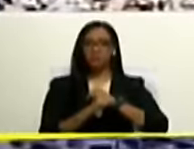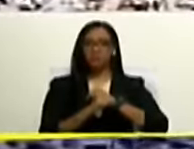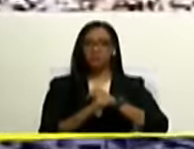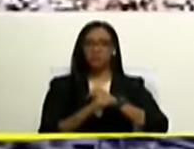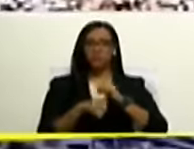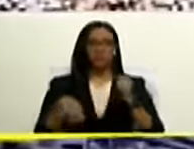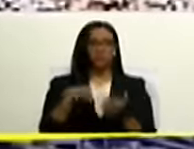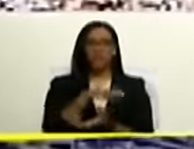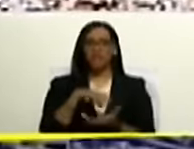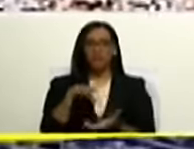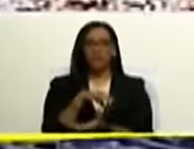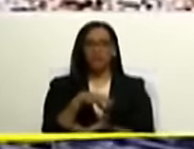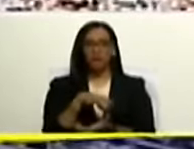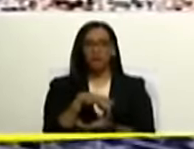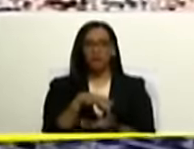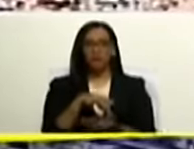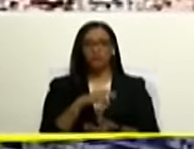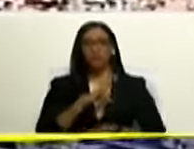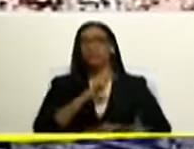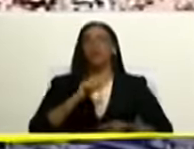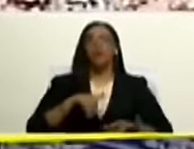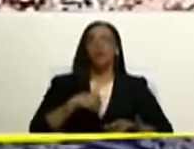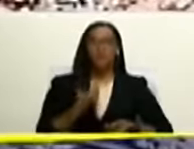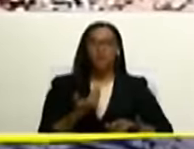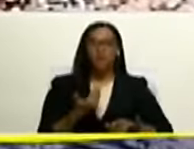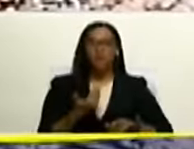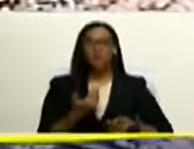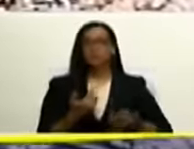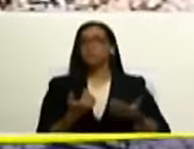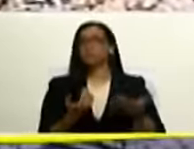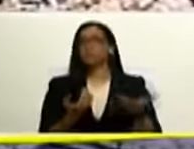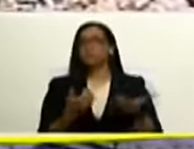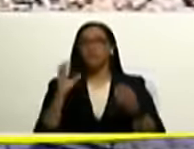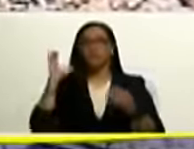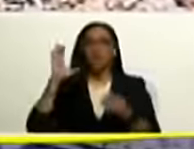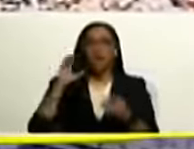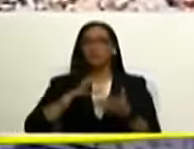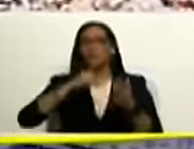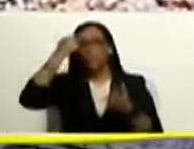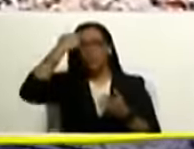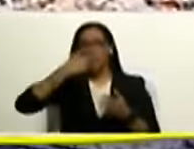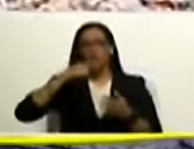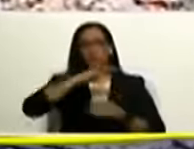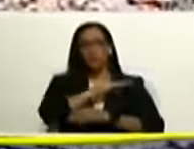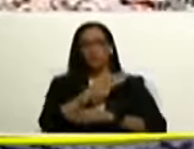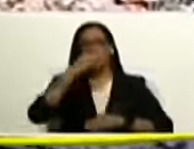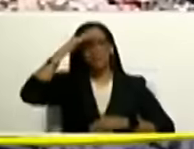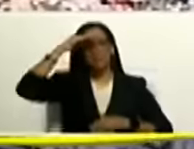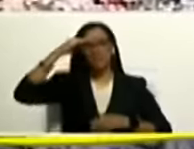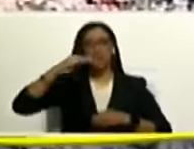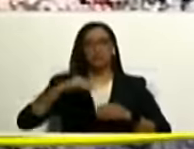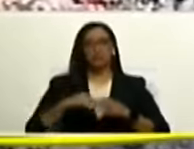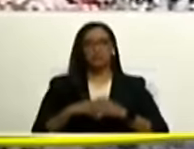desorganizado, sin poder, sin Estado, sin pueblo, sin fuerza militar.